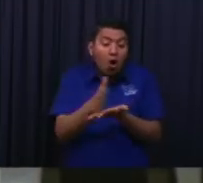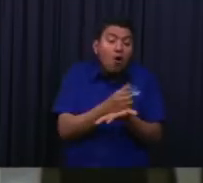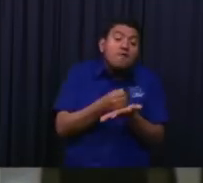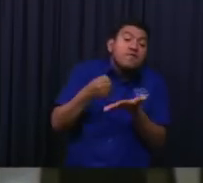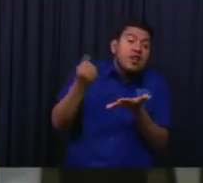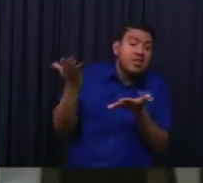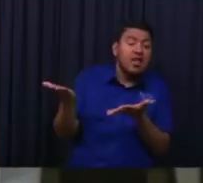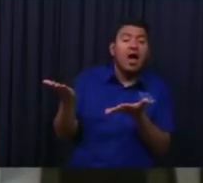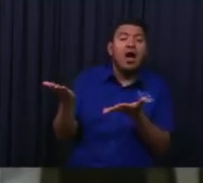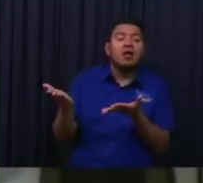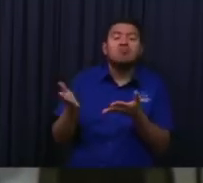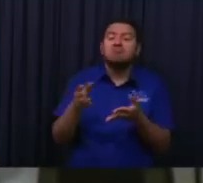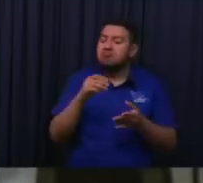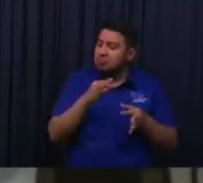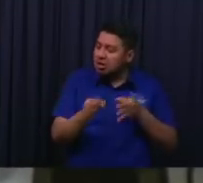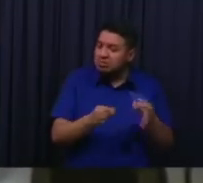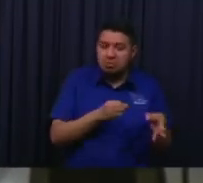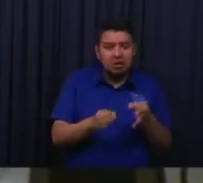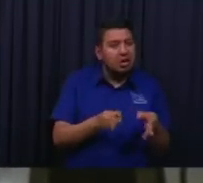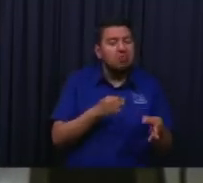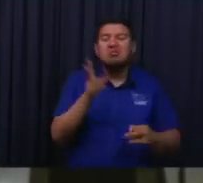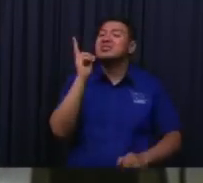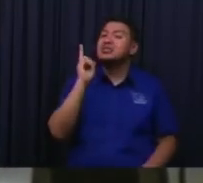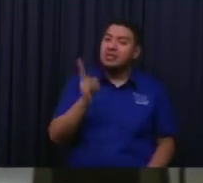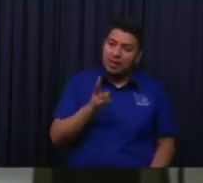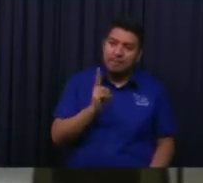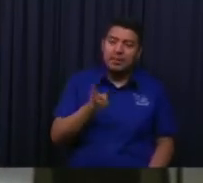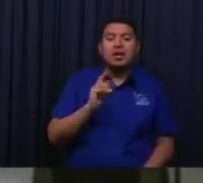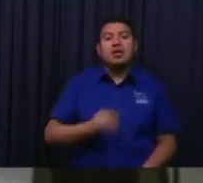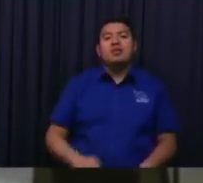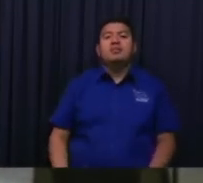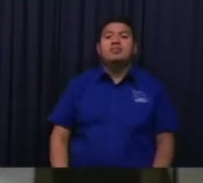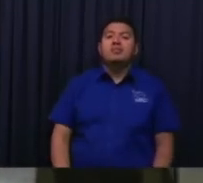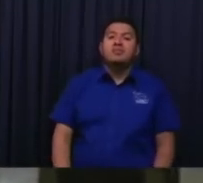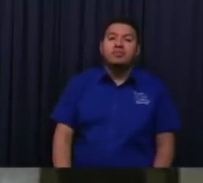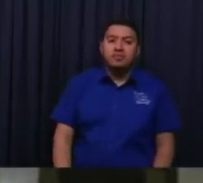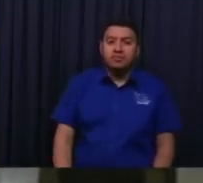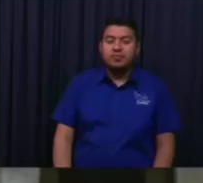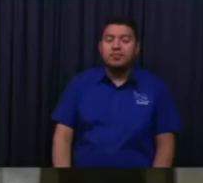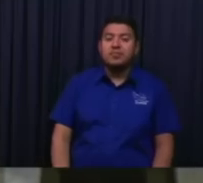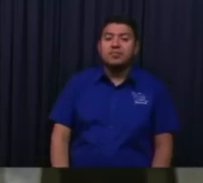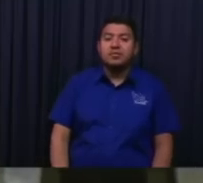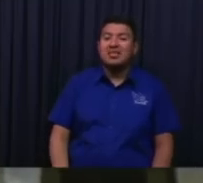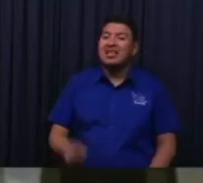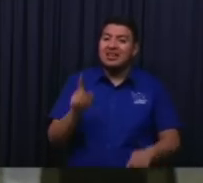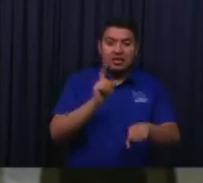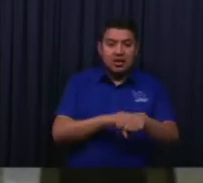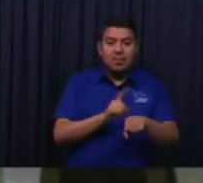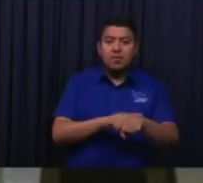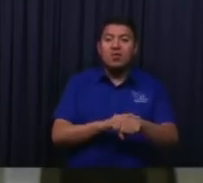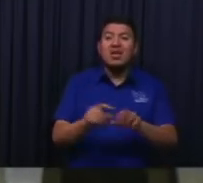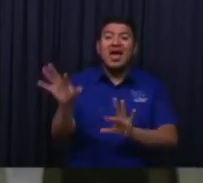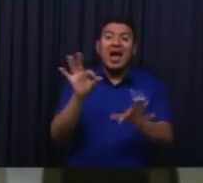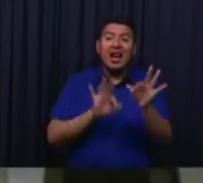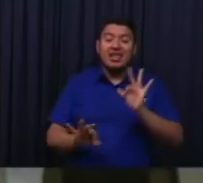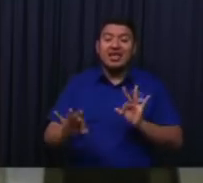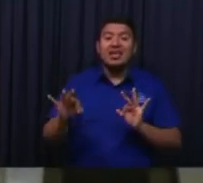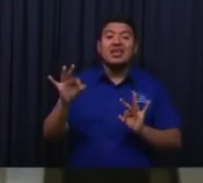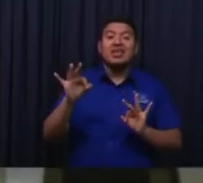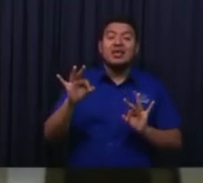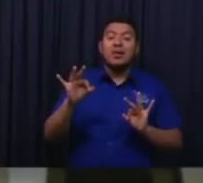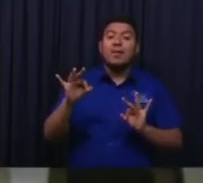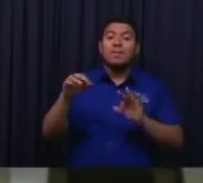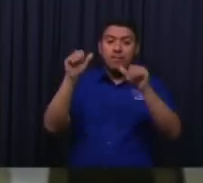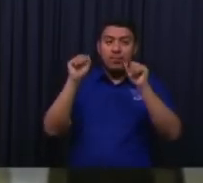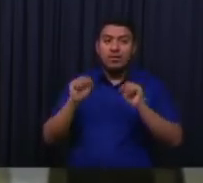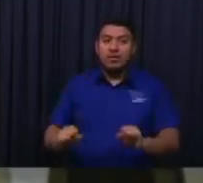hacemos? También hay que explicarlo. Y siempre damos por lo menos unos 5 minutos de tiempo para que alguien lleve un rema de cómo